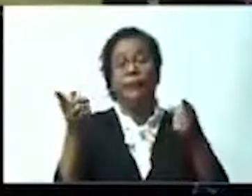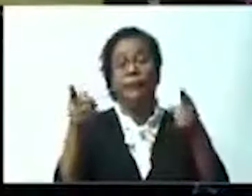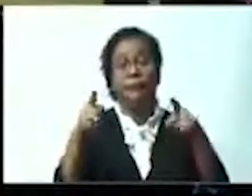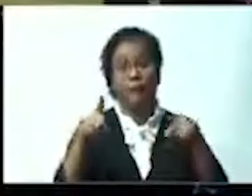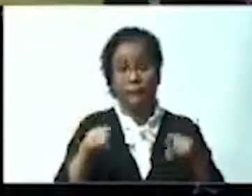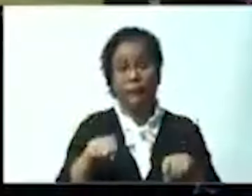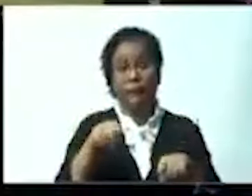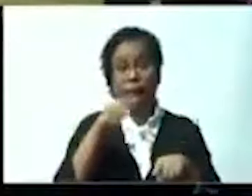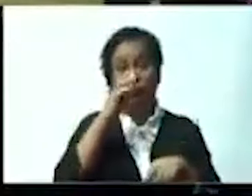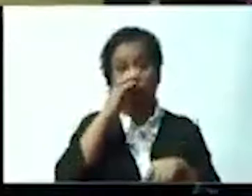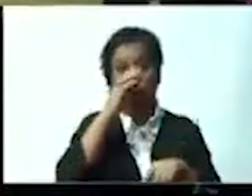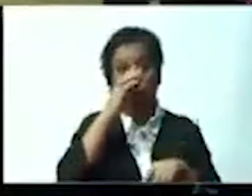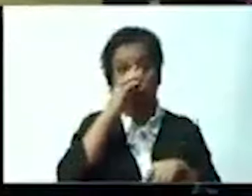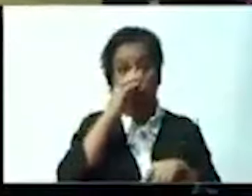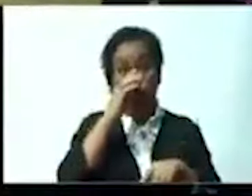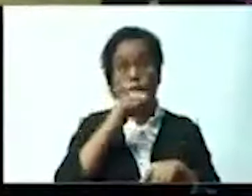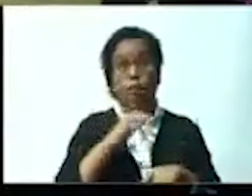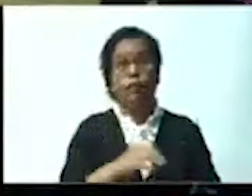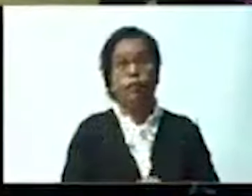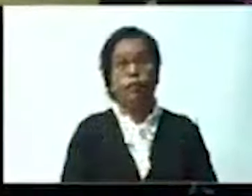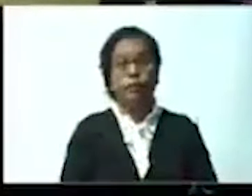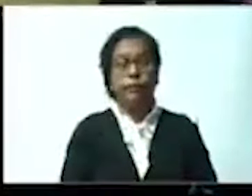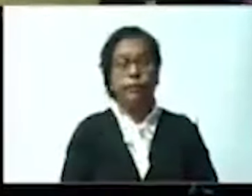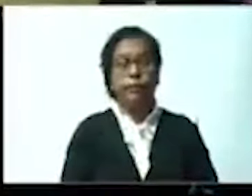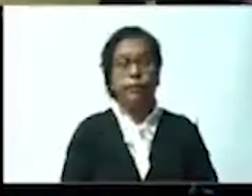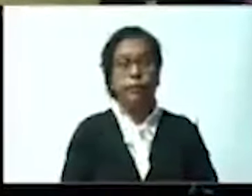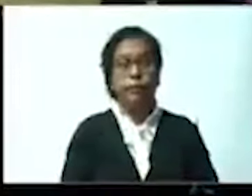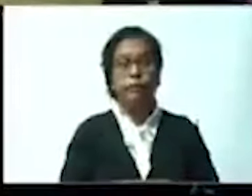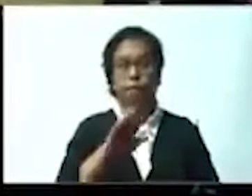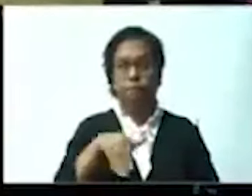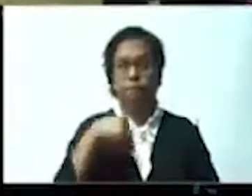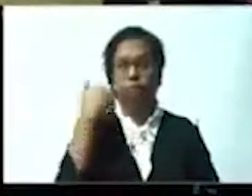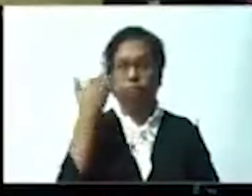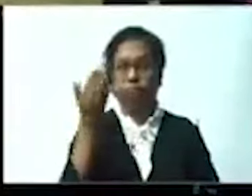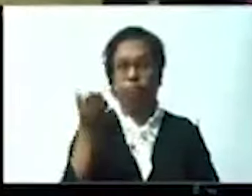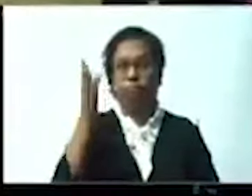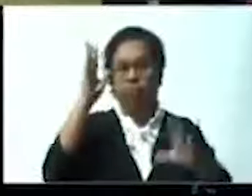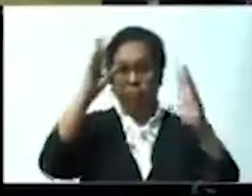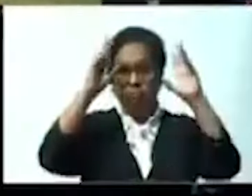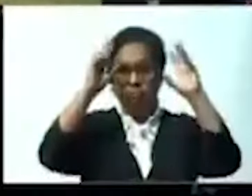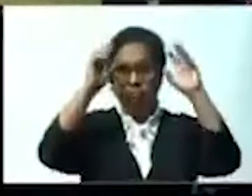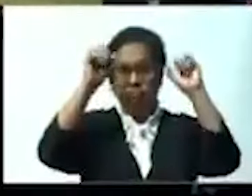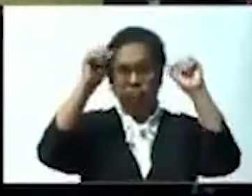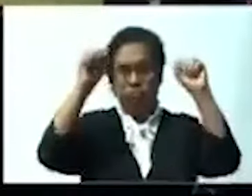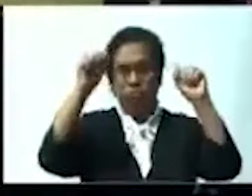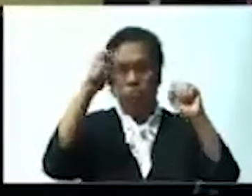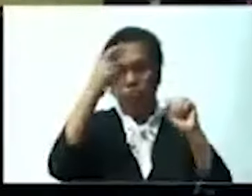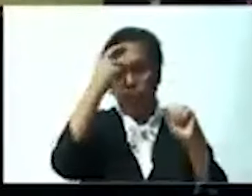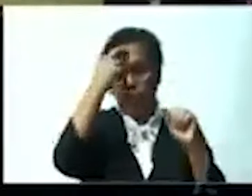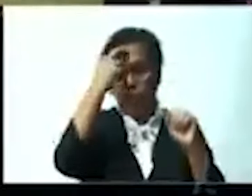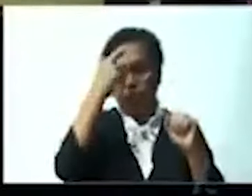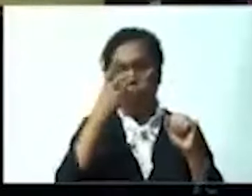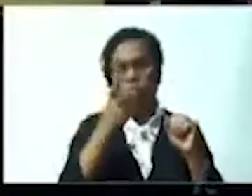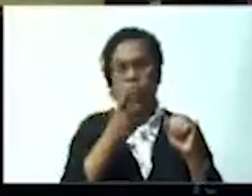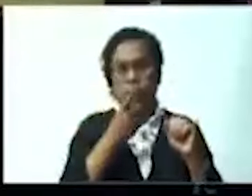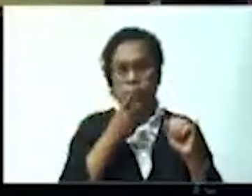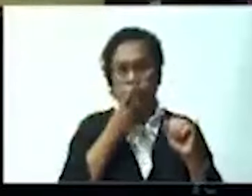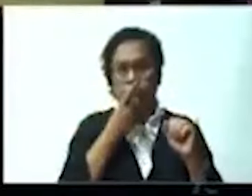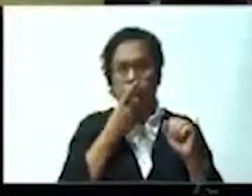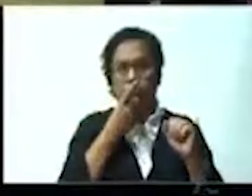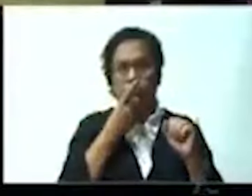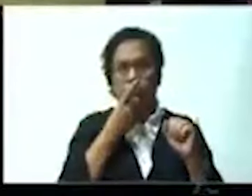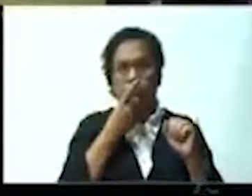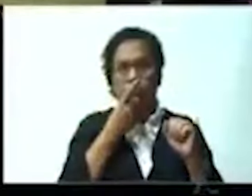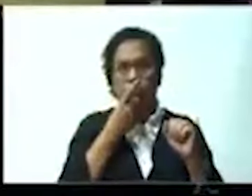en ese sentido, luego de que el presidente de la República tomara un turno queriendo enrostrar a